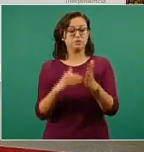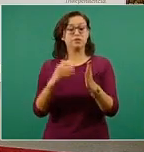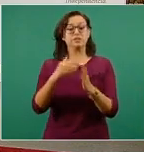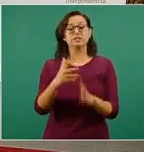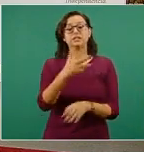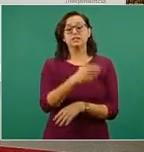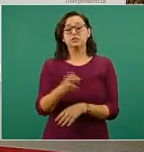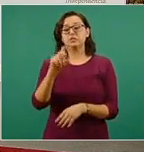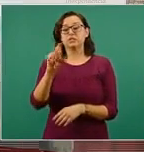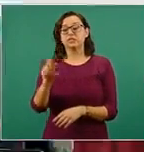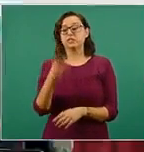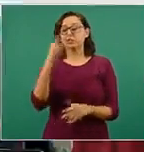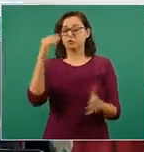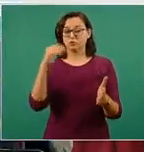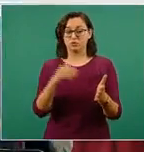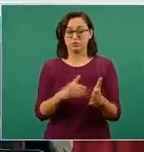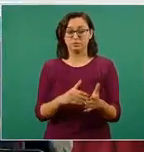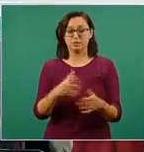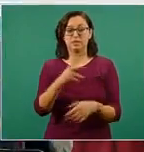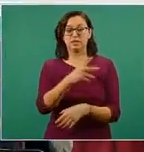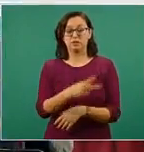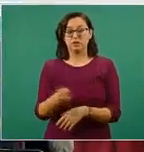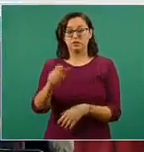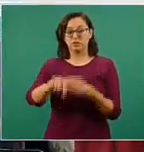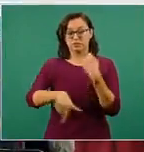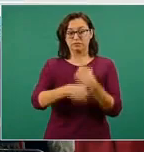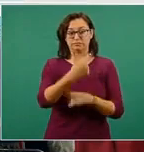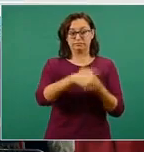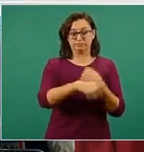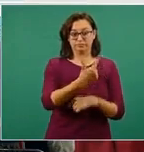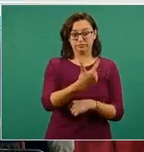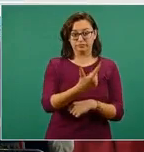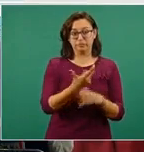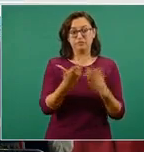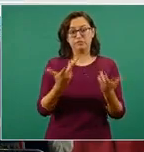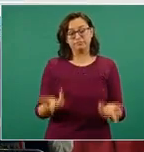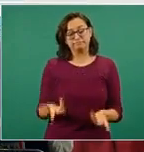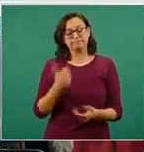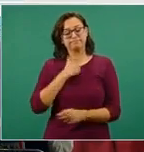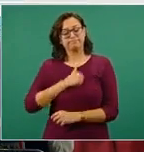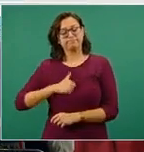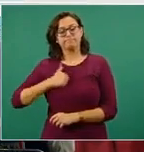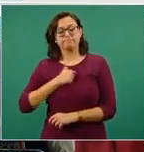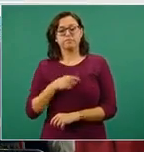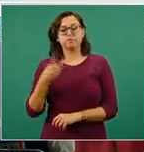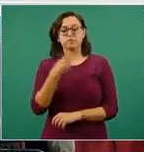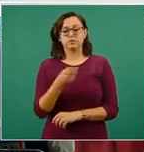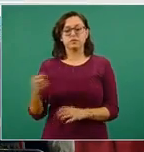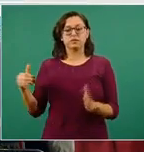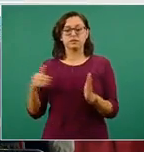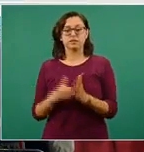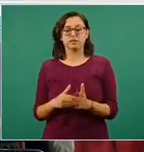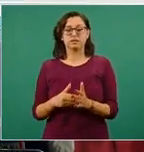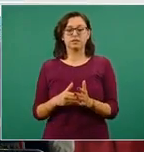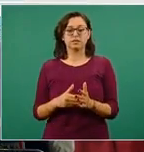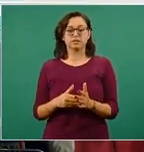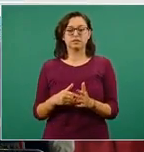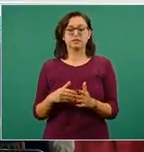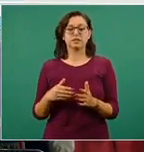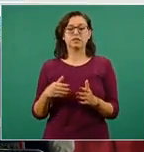2.532.212 y 216.907 muy lamentables defunciones,